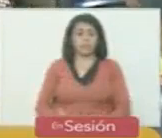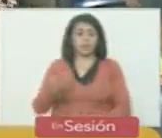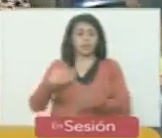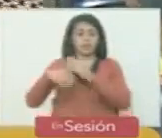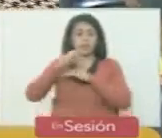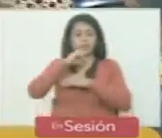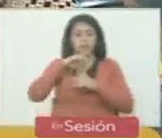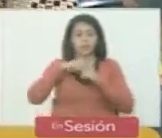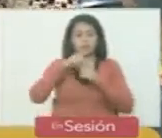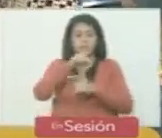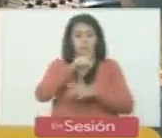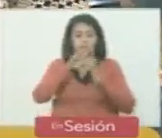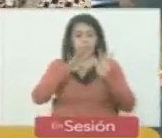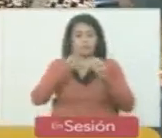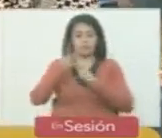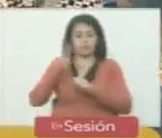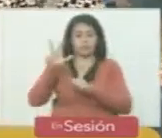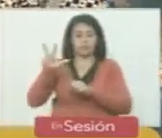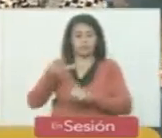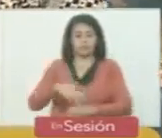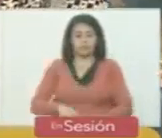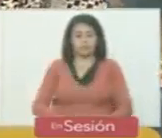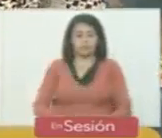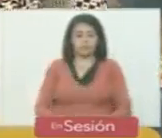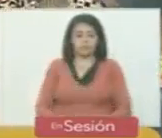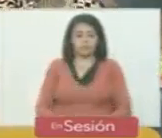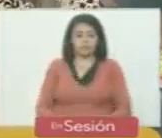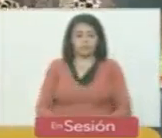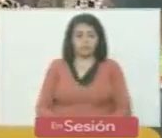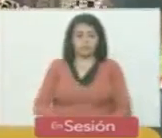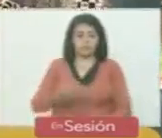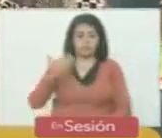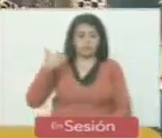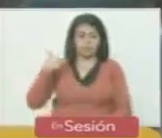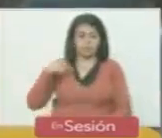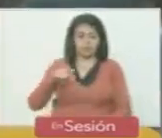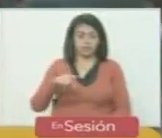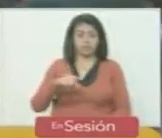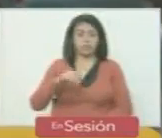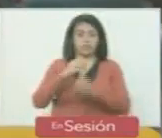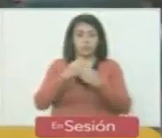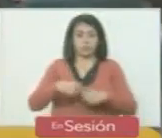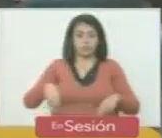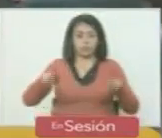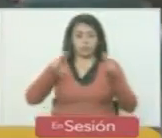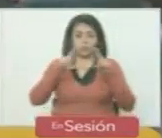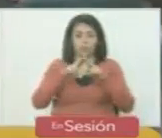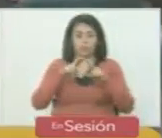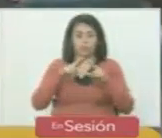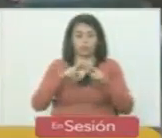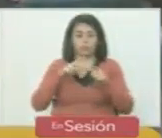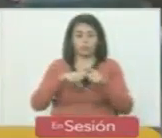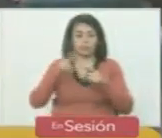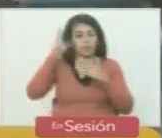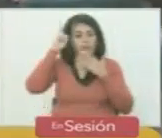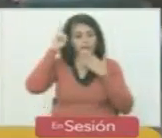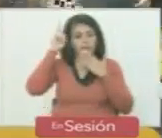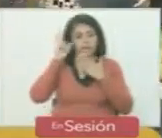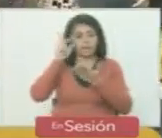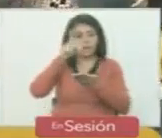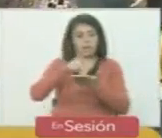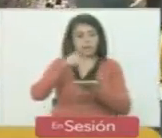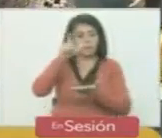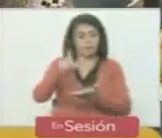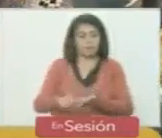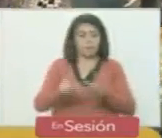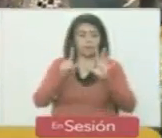antecedentes. En 1923, antes de que estuviese Naciones Unidas, fue un indígena de